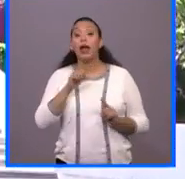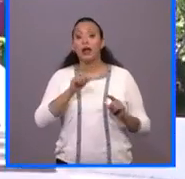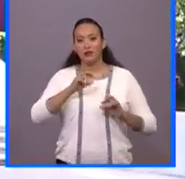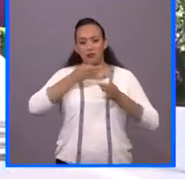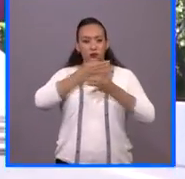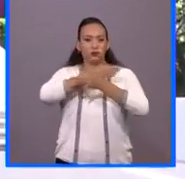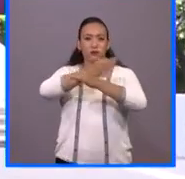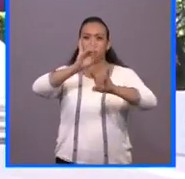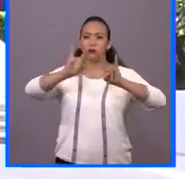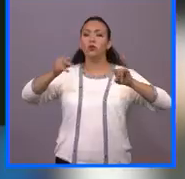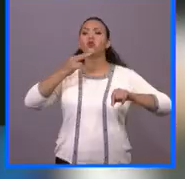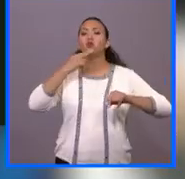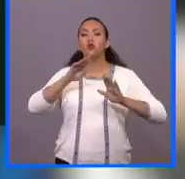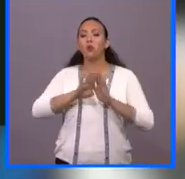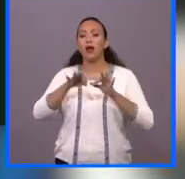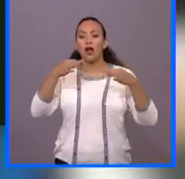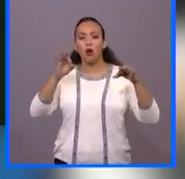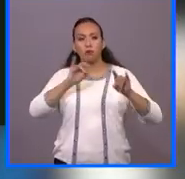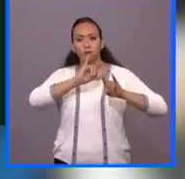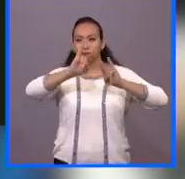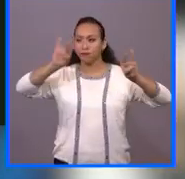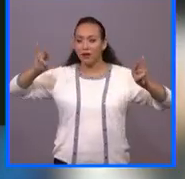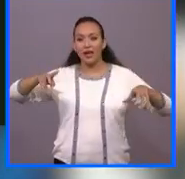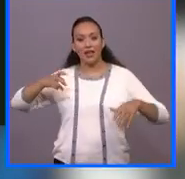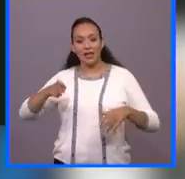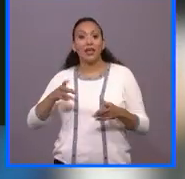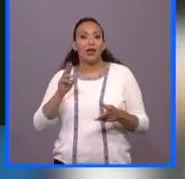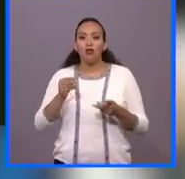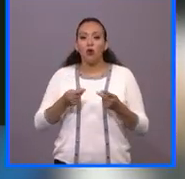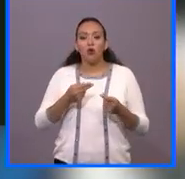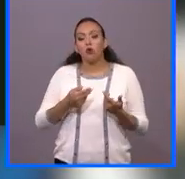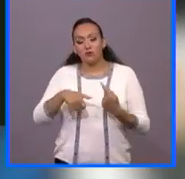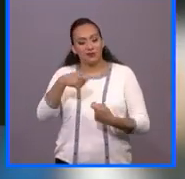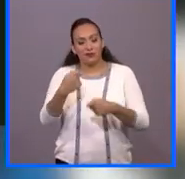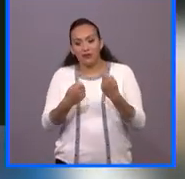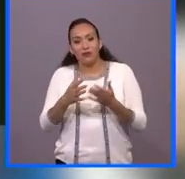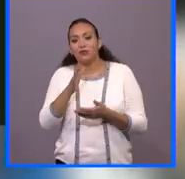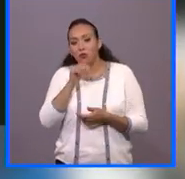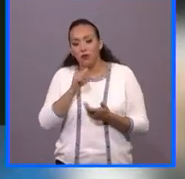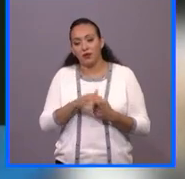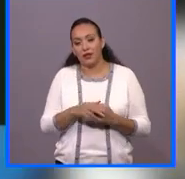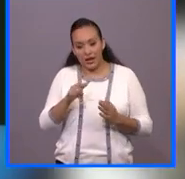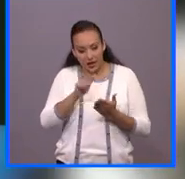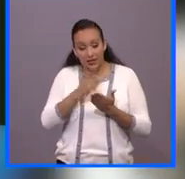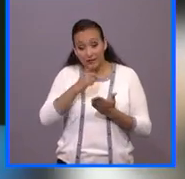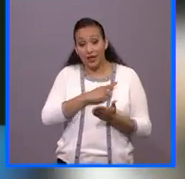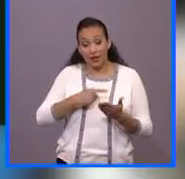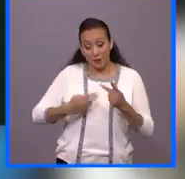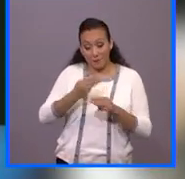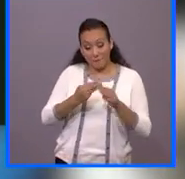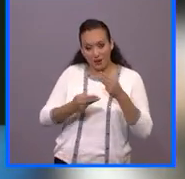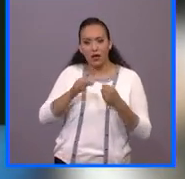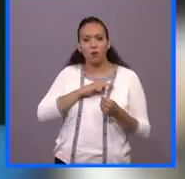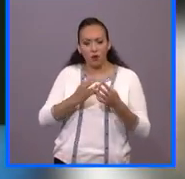electoral porque utilizó trípticos y otros materiales no biodegradables como exige la normativa. Sin embargo, descartó que haya